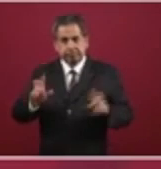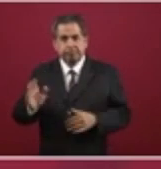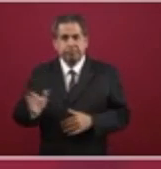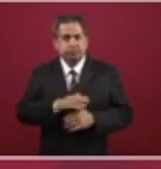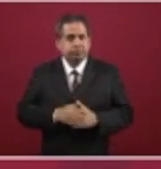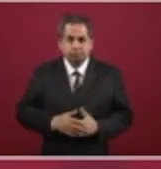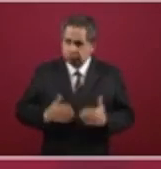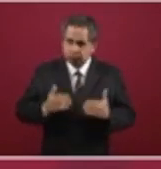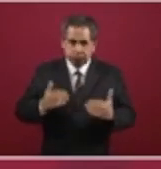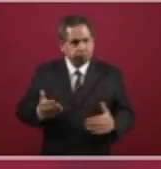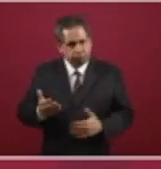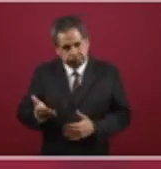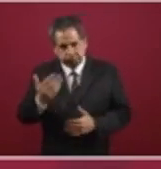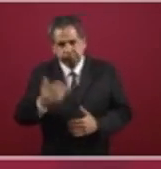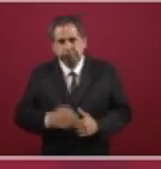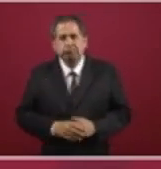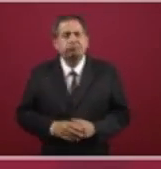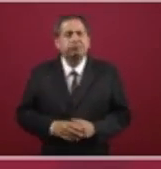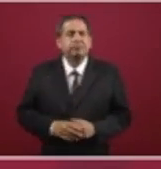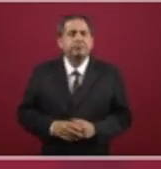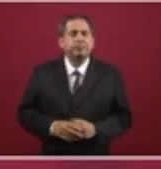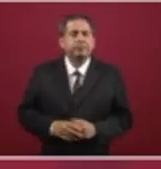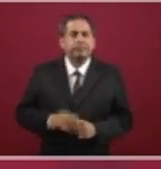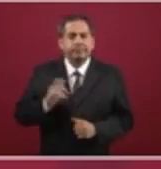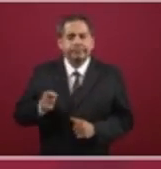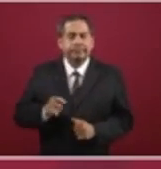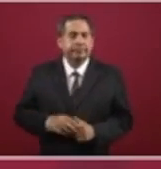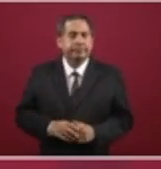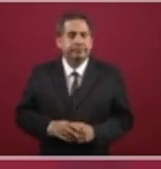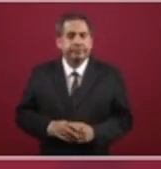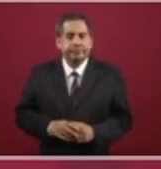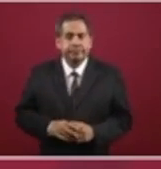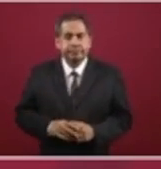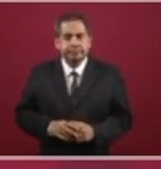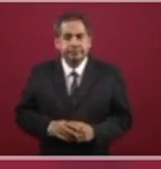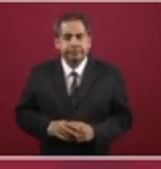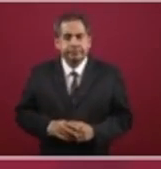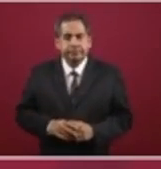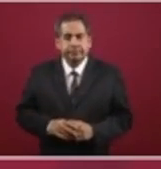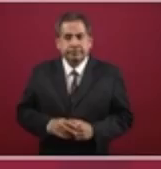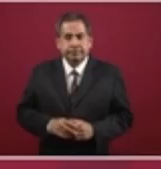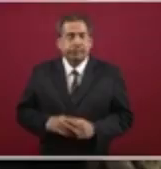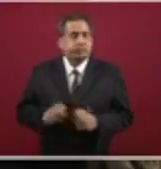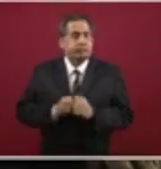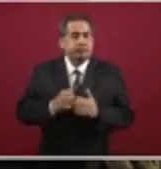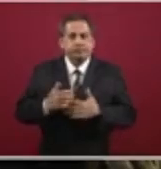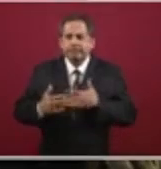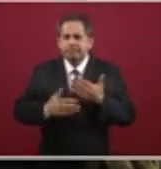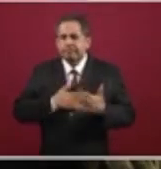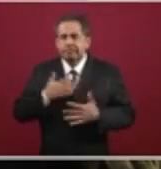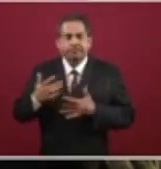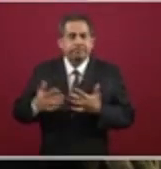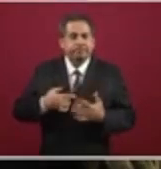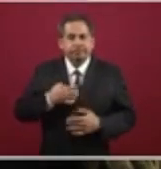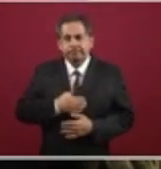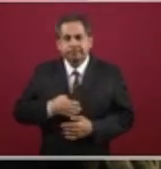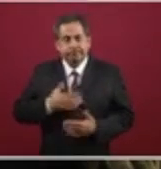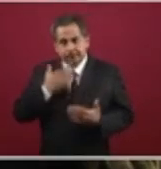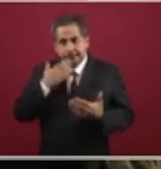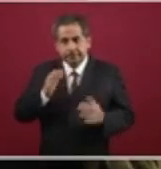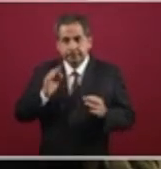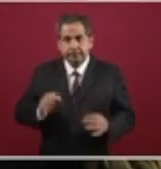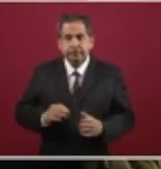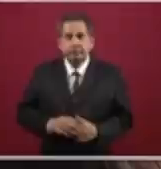de satisfacción la atención que ahora se le está dando a los jóvenes y citó como ejemplo el casi 1 millón de trabajos para jóvenes como